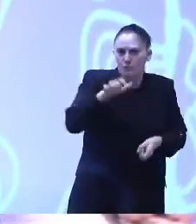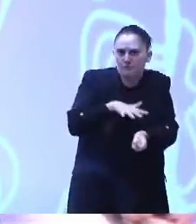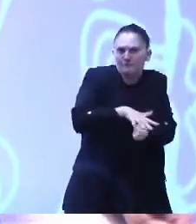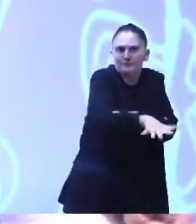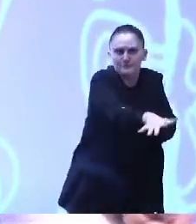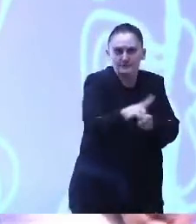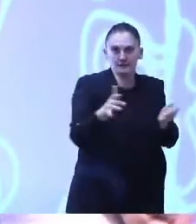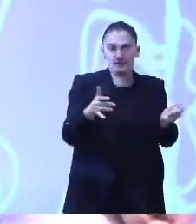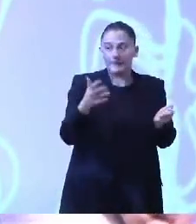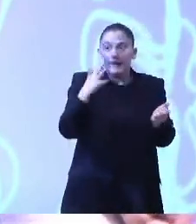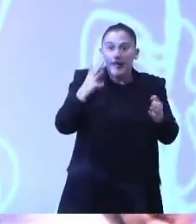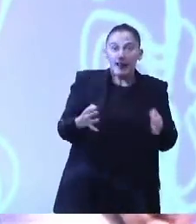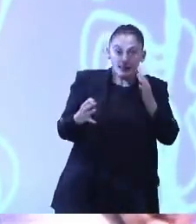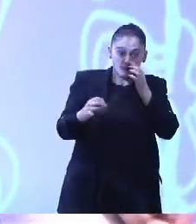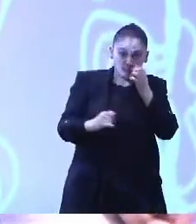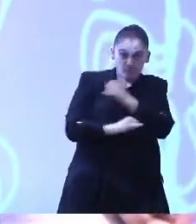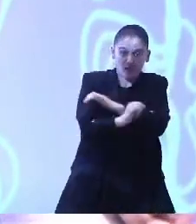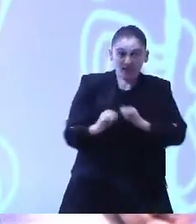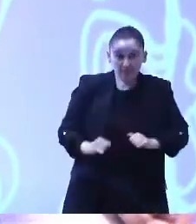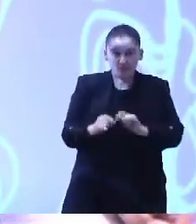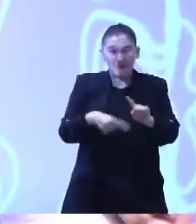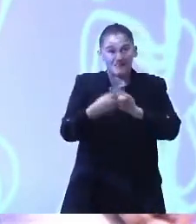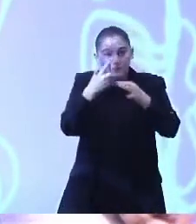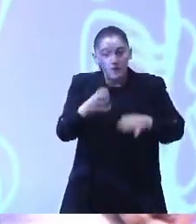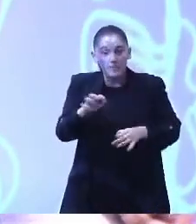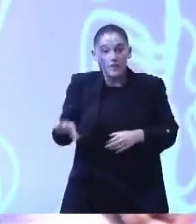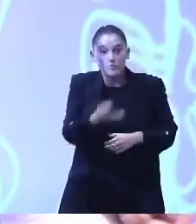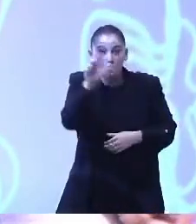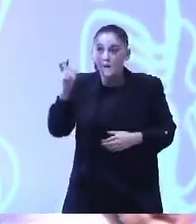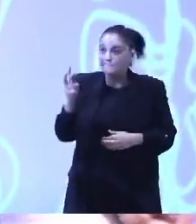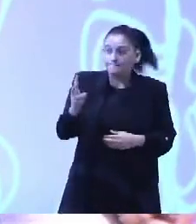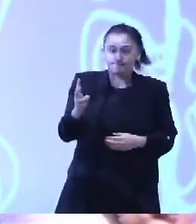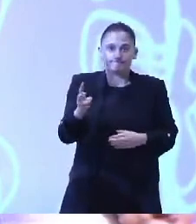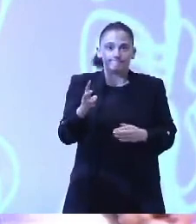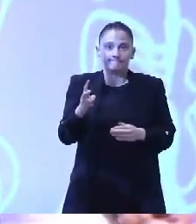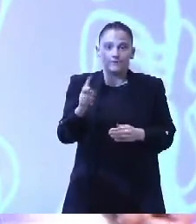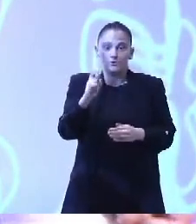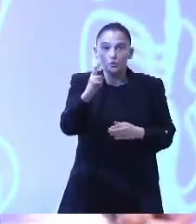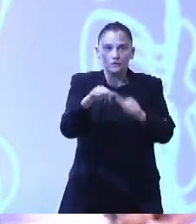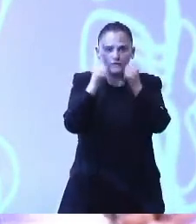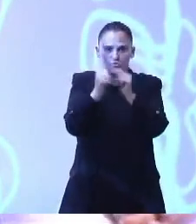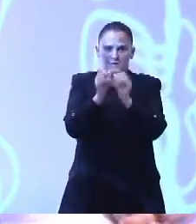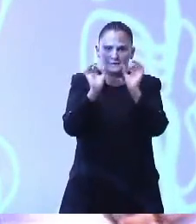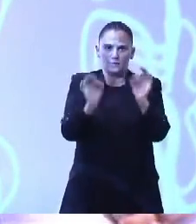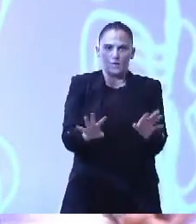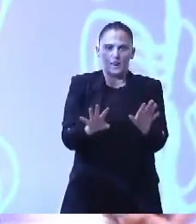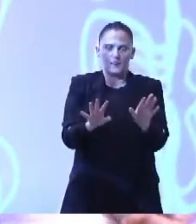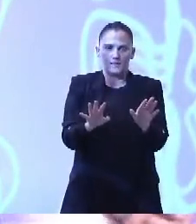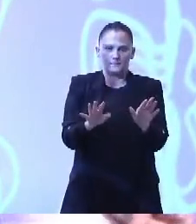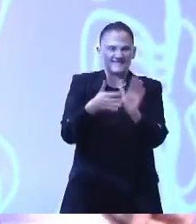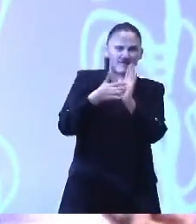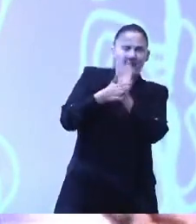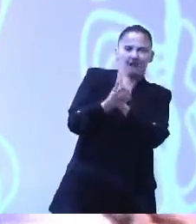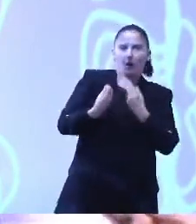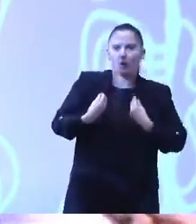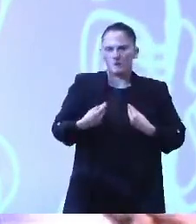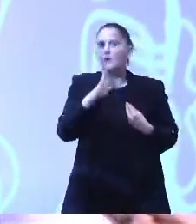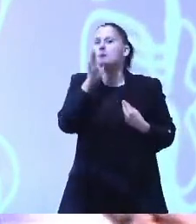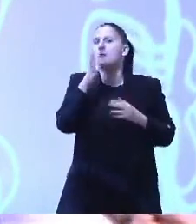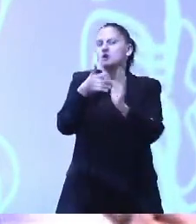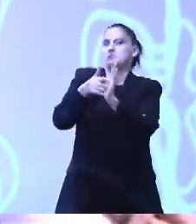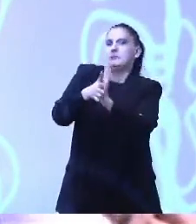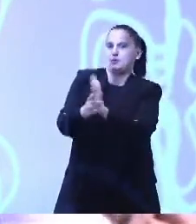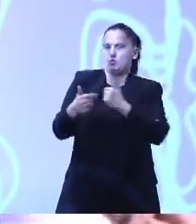Realmente, ambas, la paz en Ucrania y la seguridad en Europa, son las dos caras de la misma moneda. Y me vais a permitir que explique el por